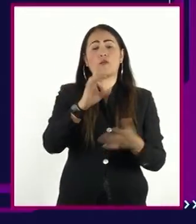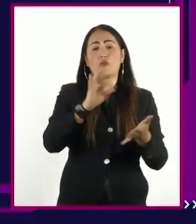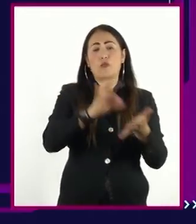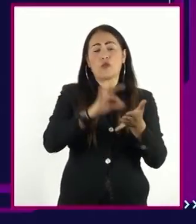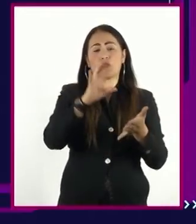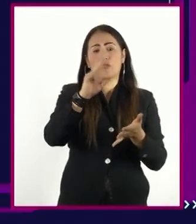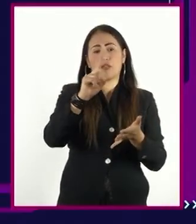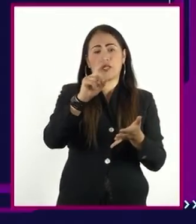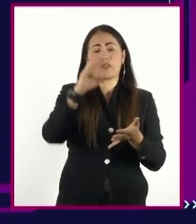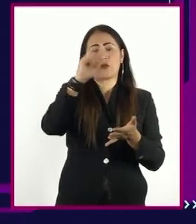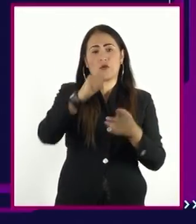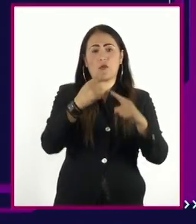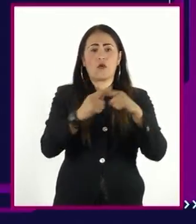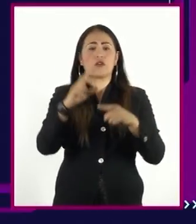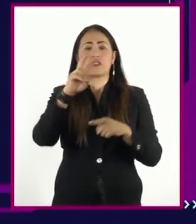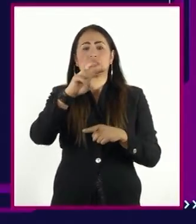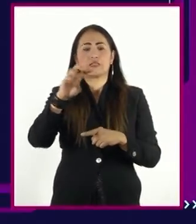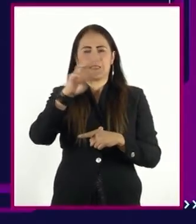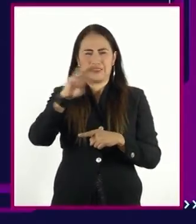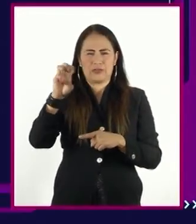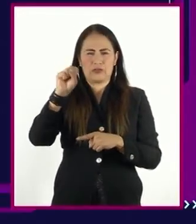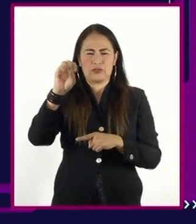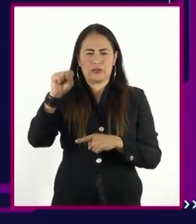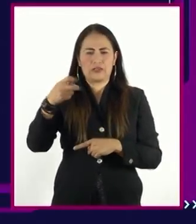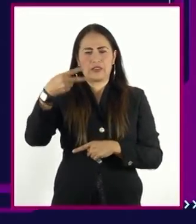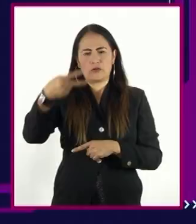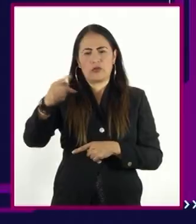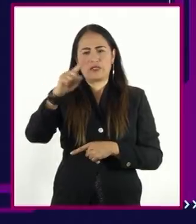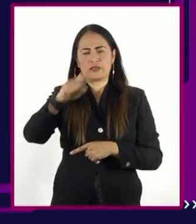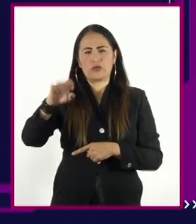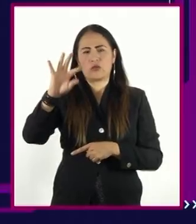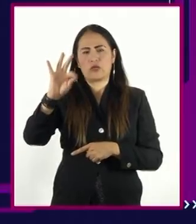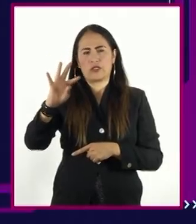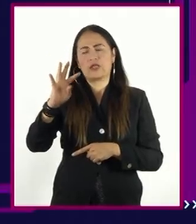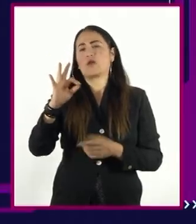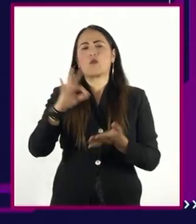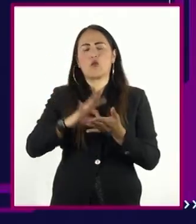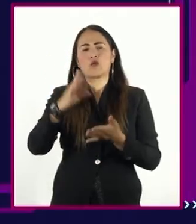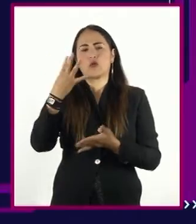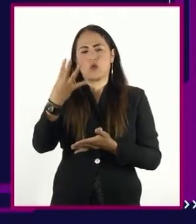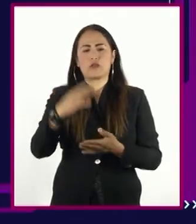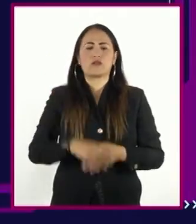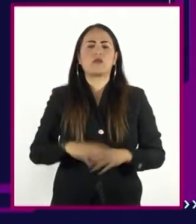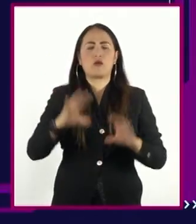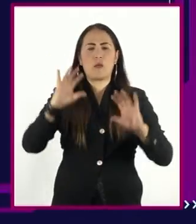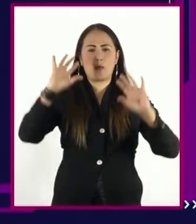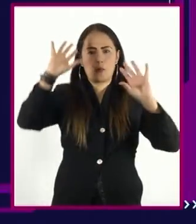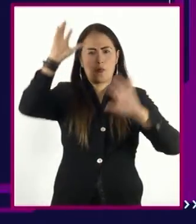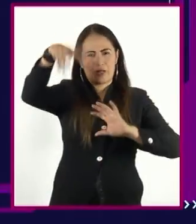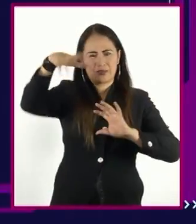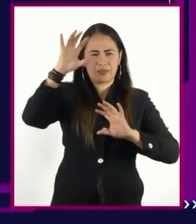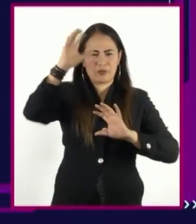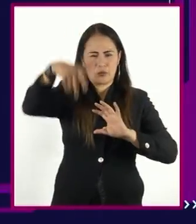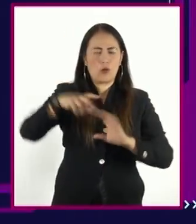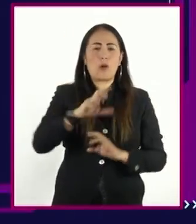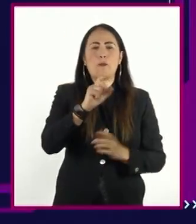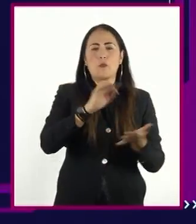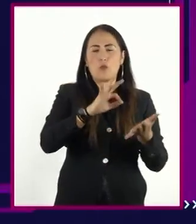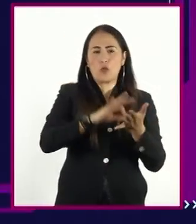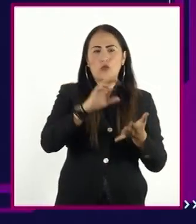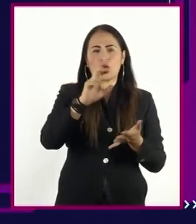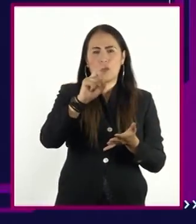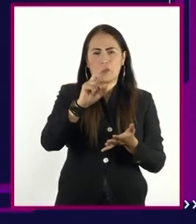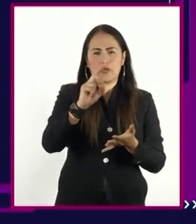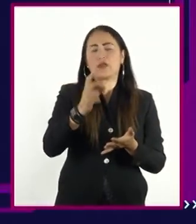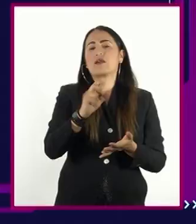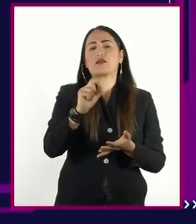por 360 igual a 140.4 grados. Básquetbol, 23 centésimos por